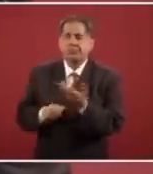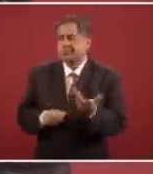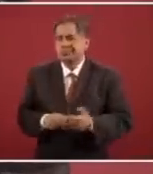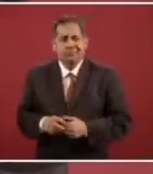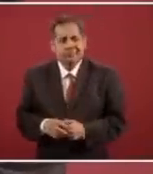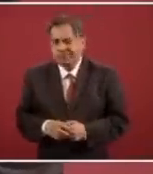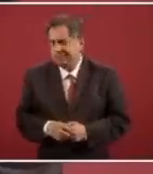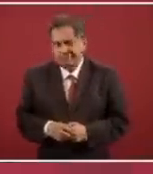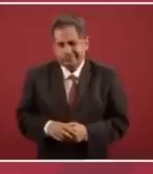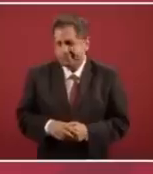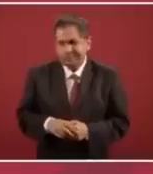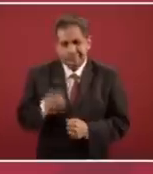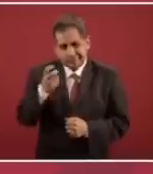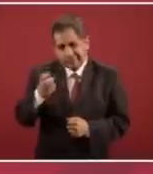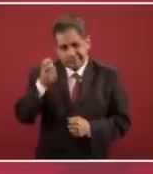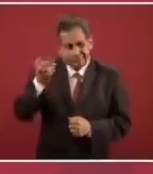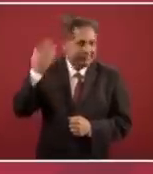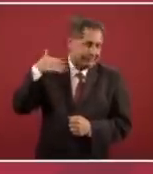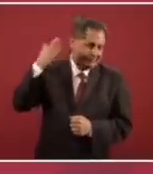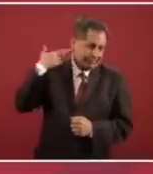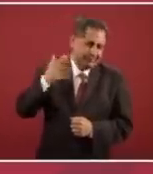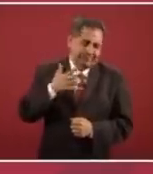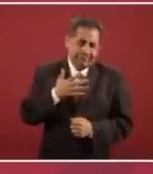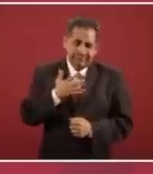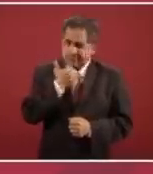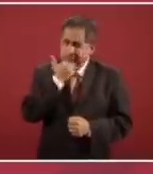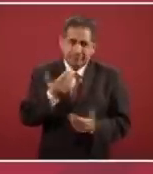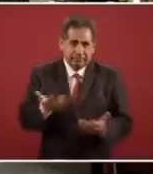Pero así estaba la situación.